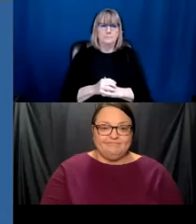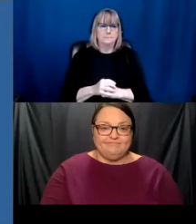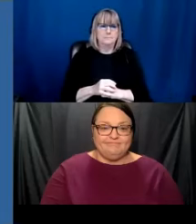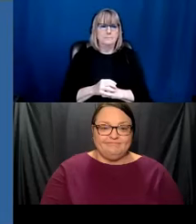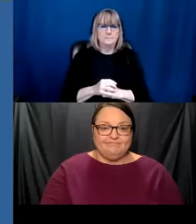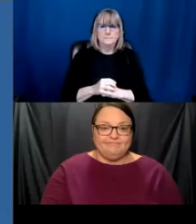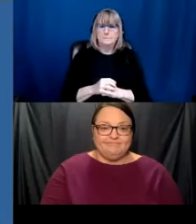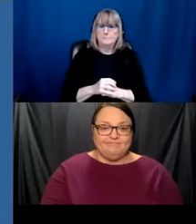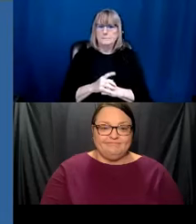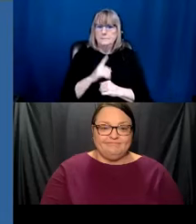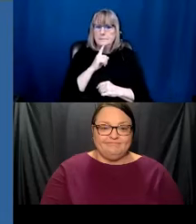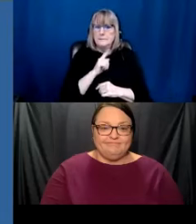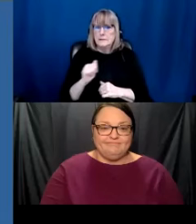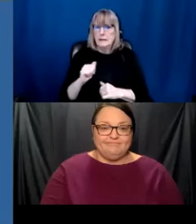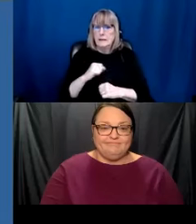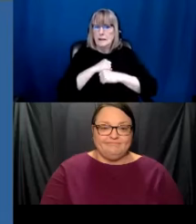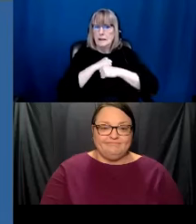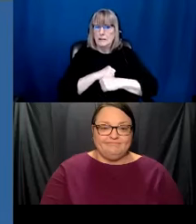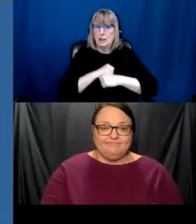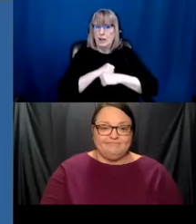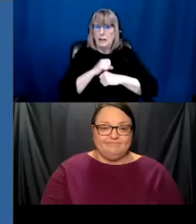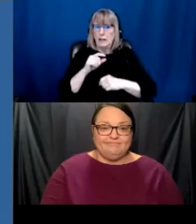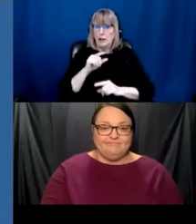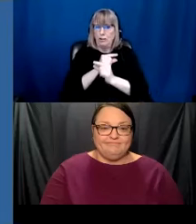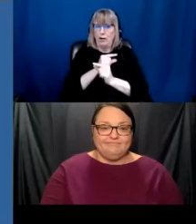encontrar en 24 CFR